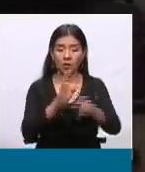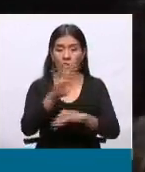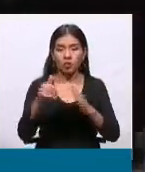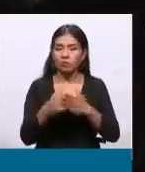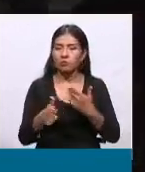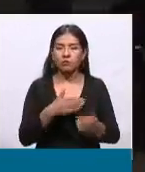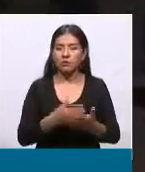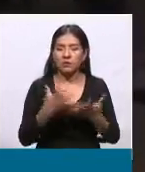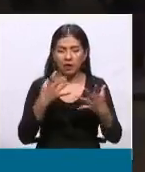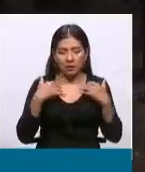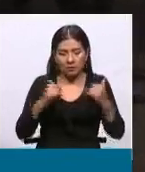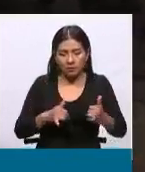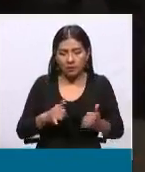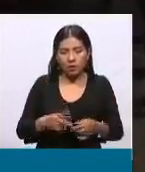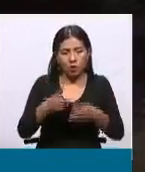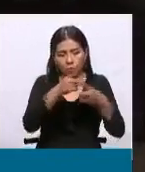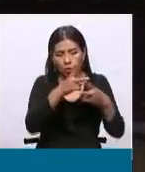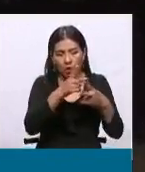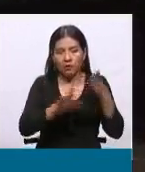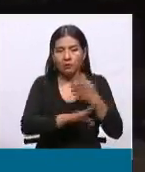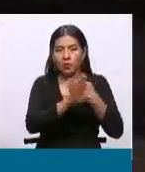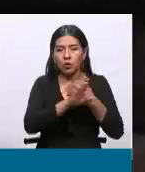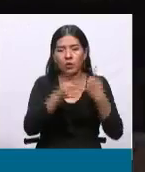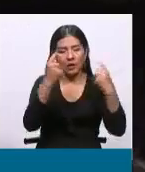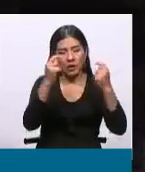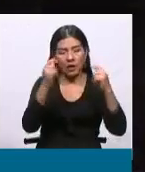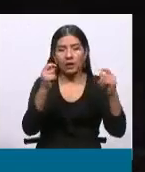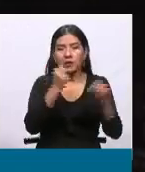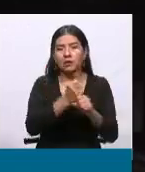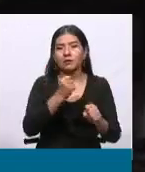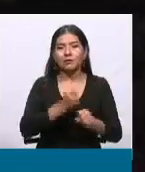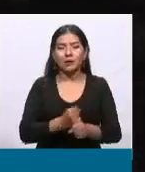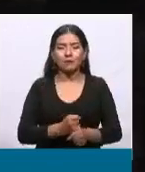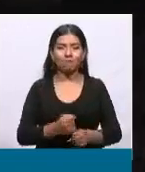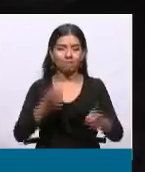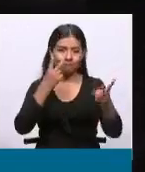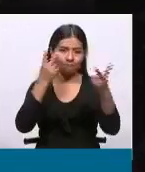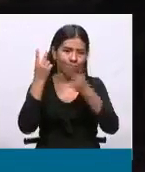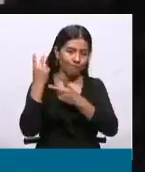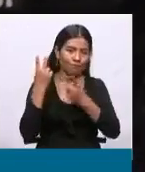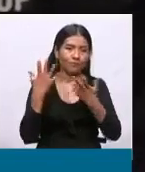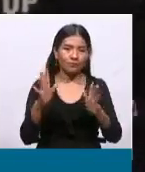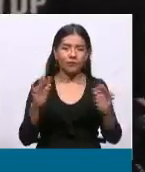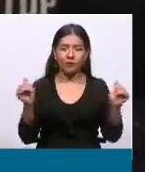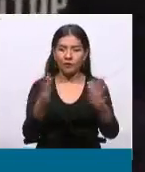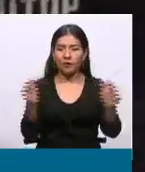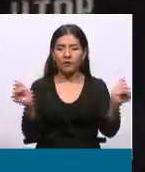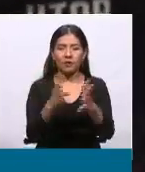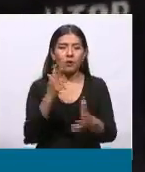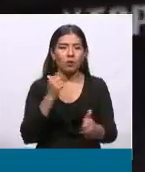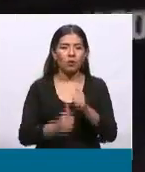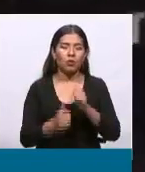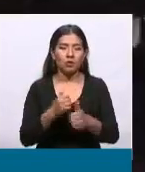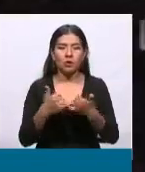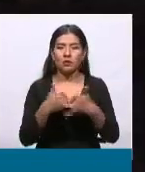defender sus fuentes de trabajo y también derecho a su trabajo. Es el panorama que se vive, continúa los enfrentamientos por ambos lados, por